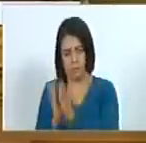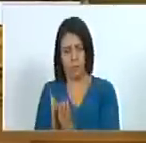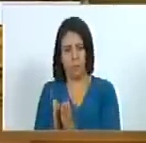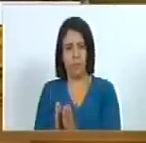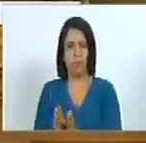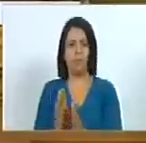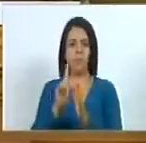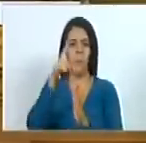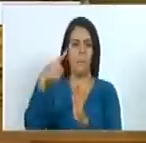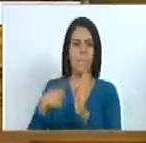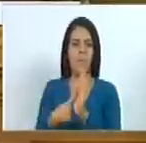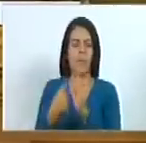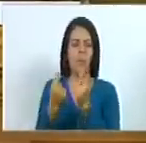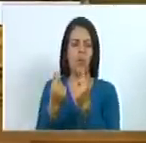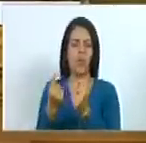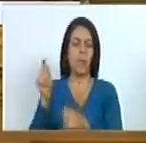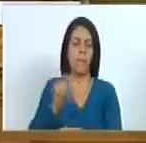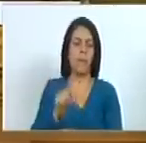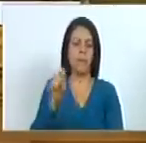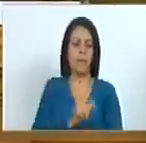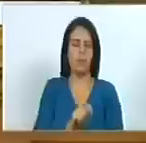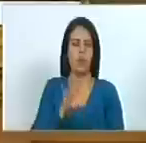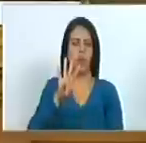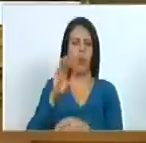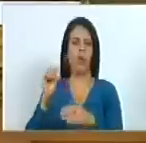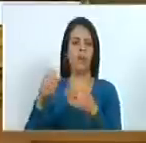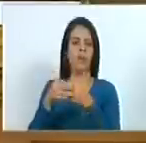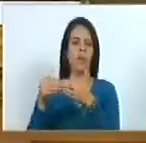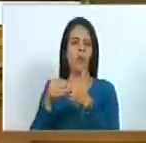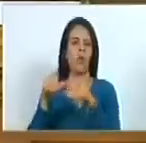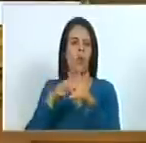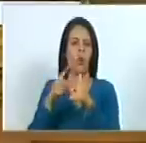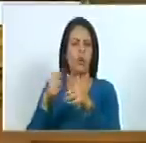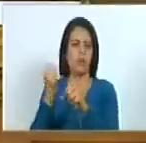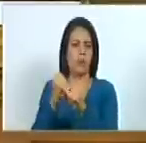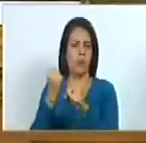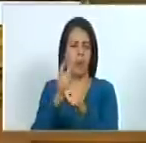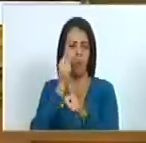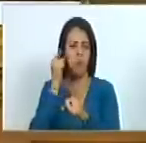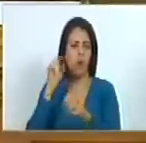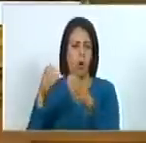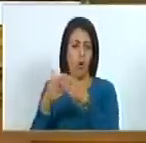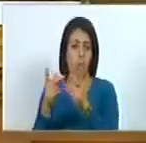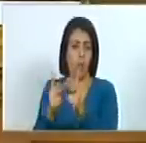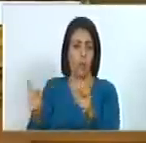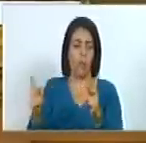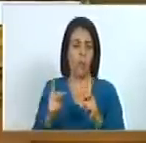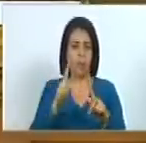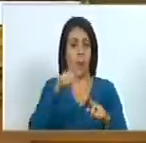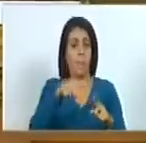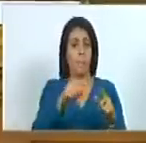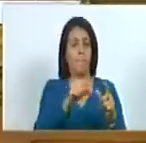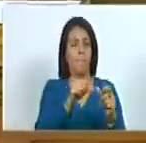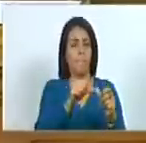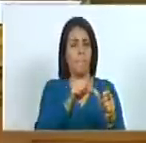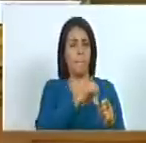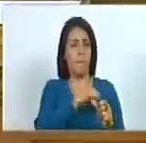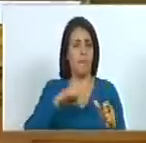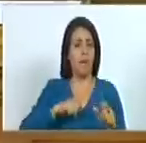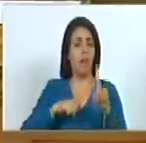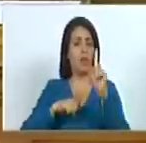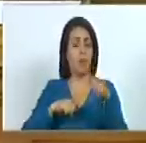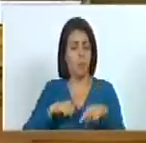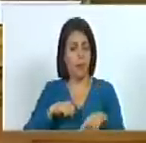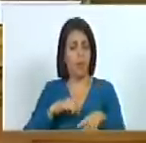recibir 1000 bolívares mensuales, 40 dólares mensuales, los trabajadores del sector público y del sector privado